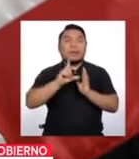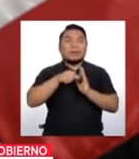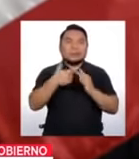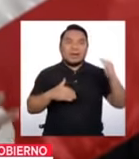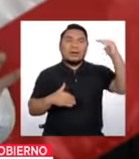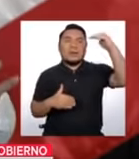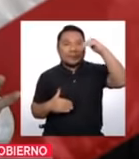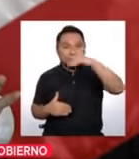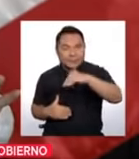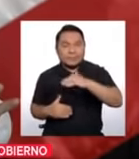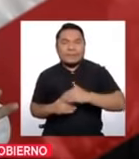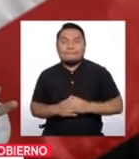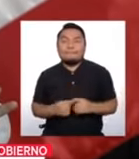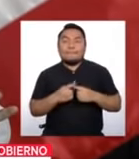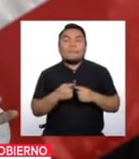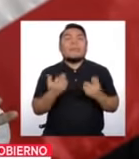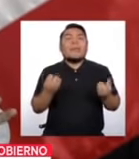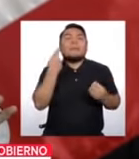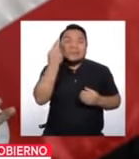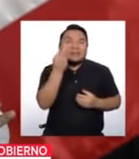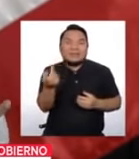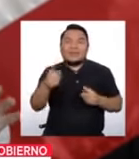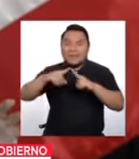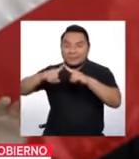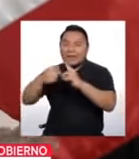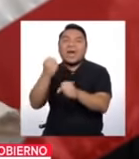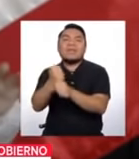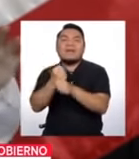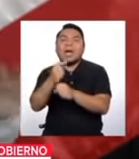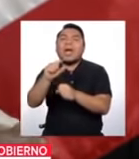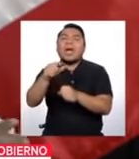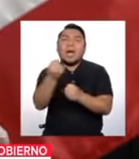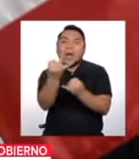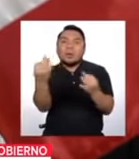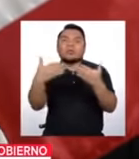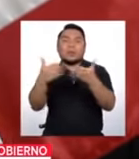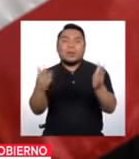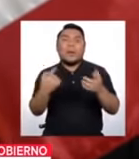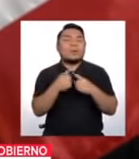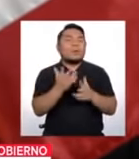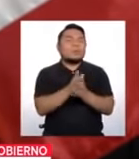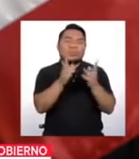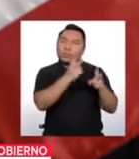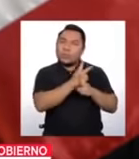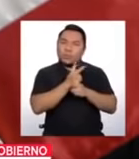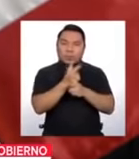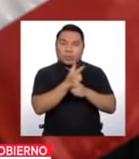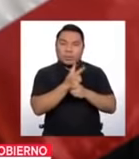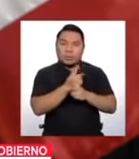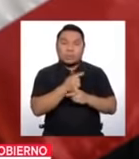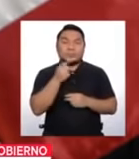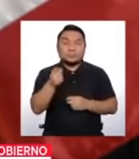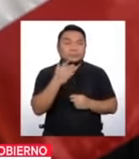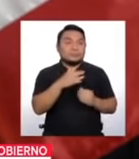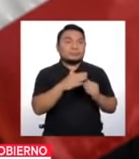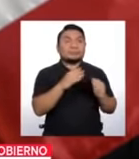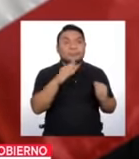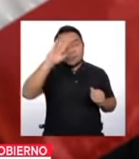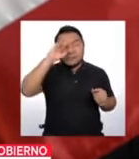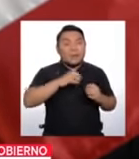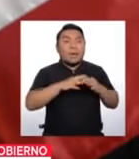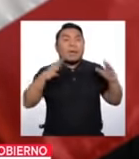si se van a reiniciar algunas actividades, van a tener que ser con sumo cuidado para que la curva no cambie esa